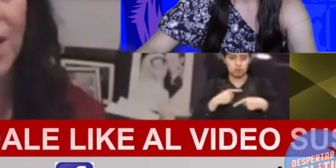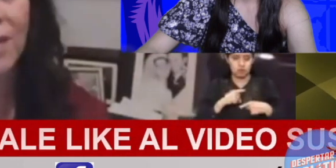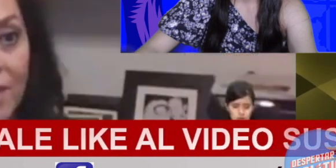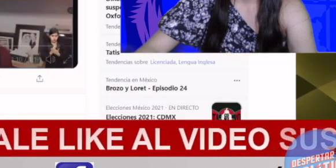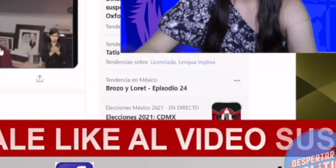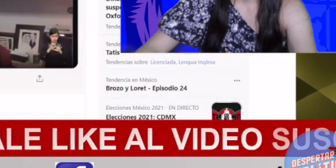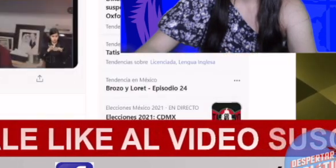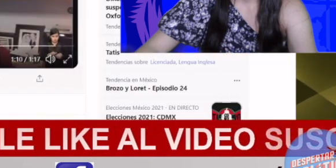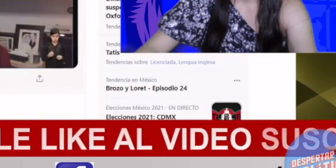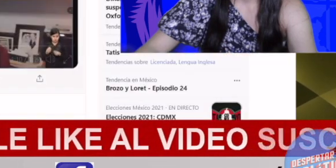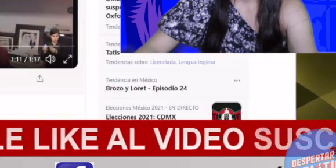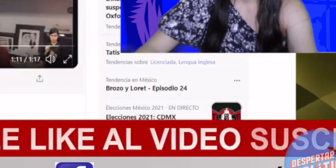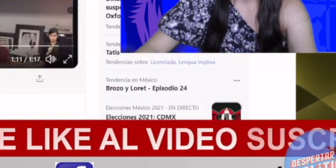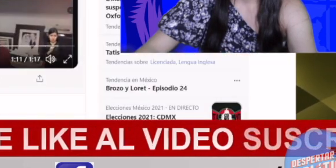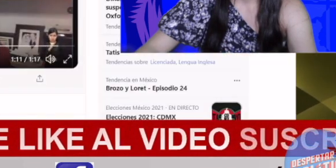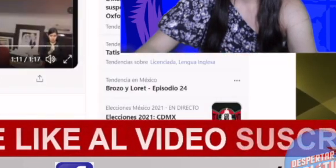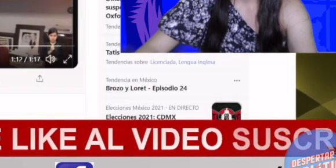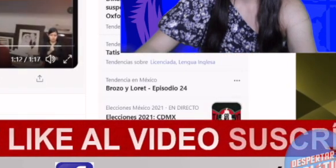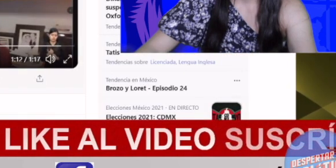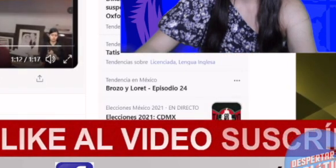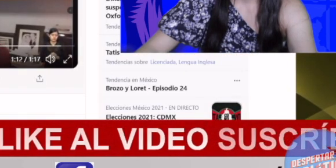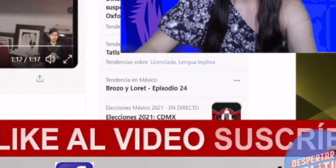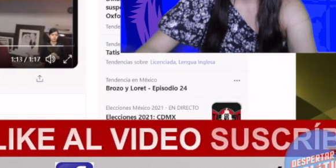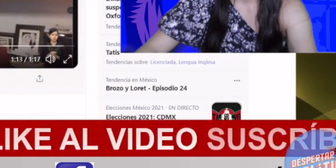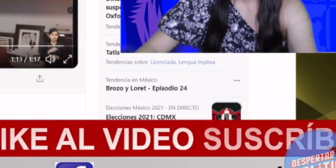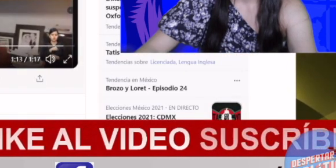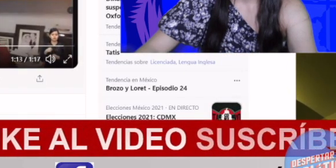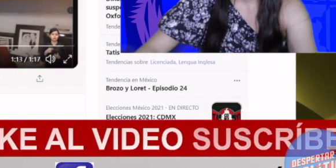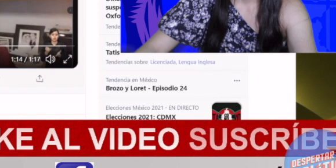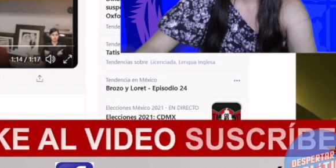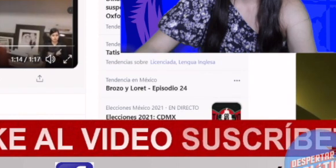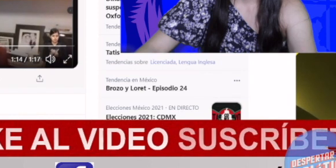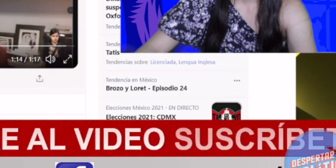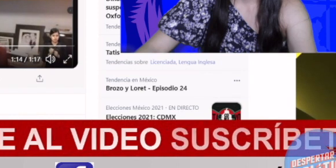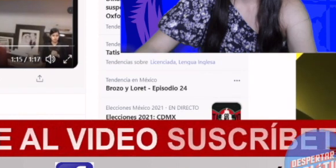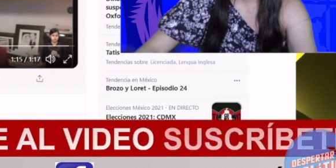su informe de gastos de pre-campaña y entonces llegar a la conclusión de